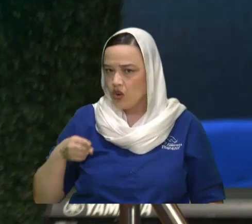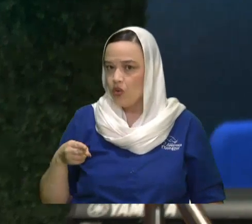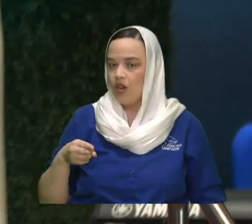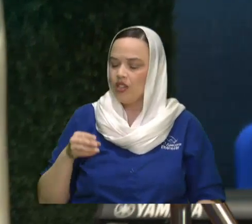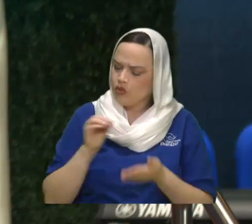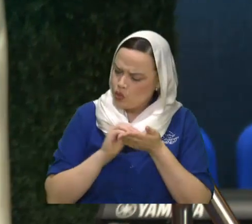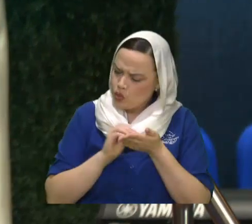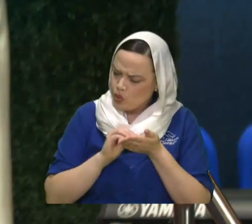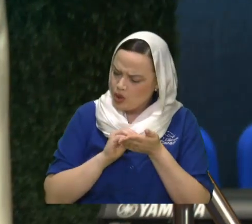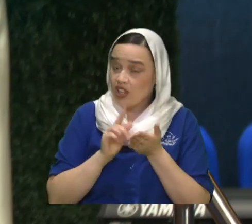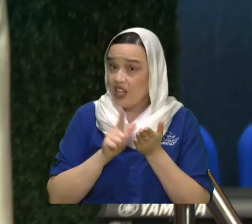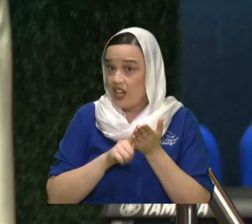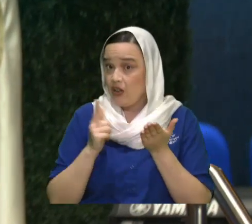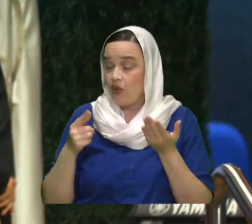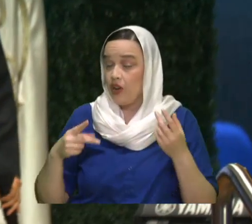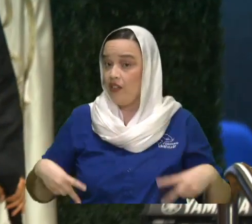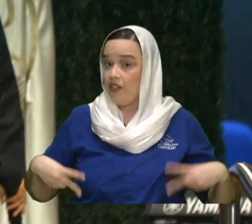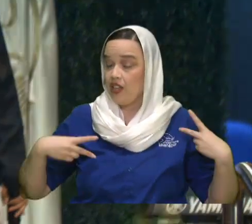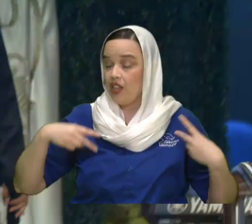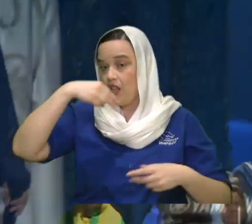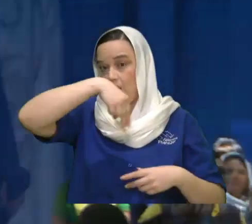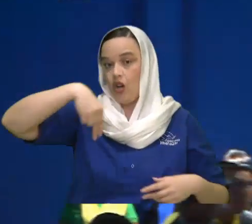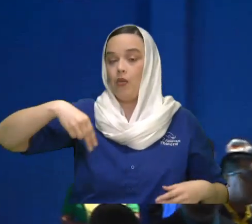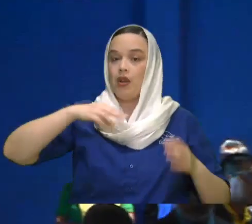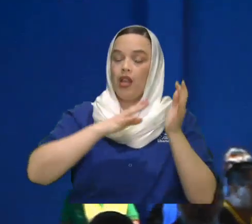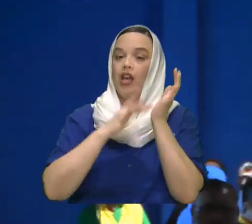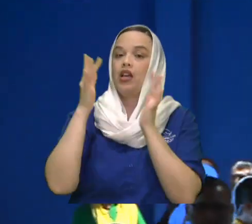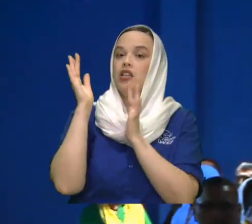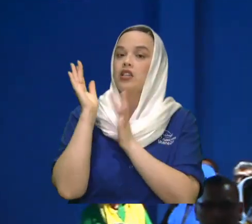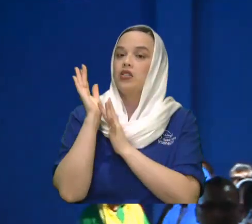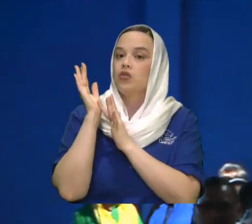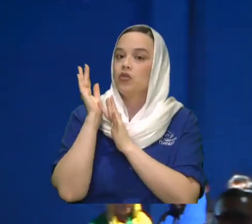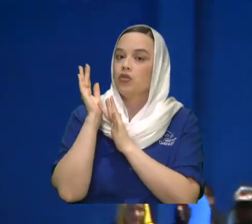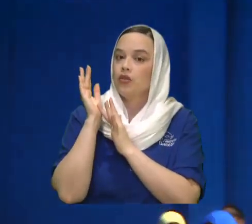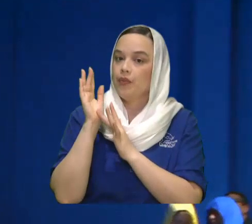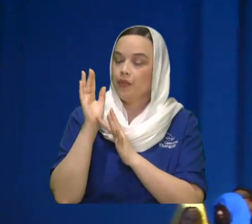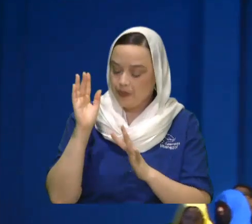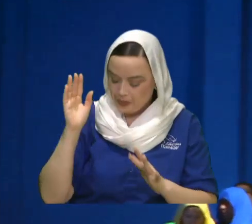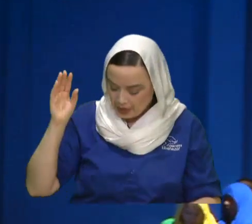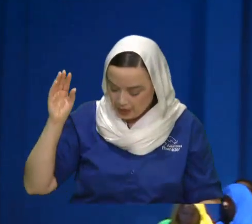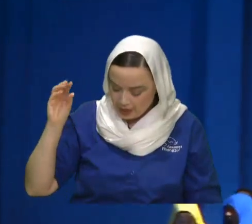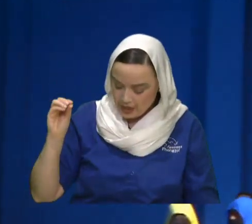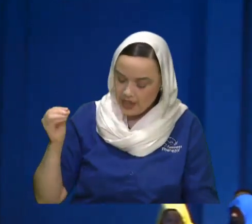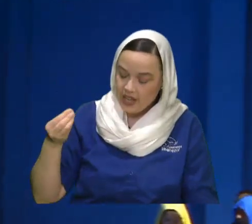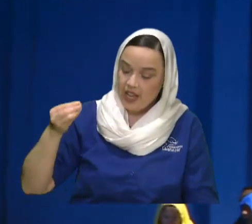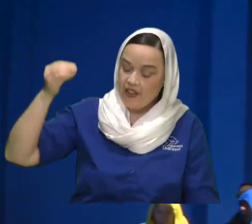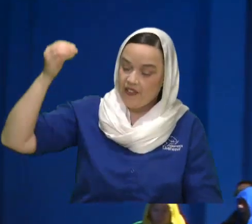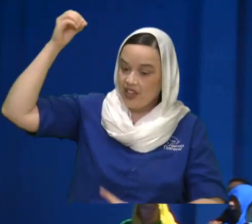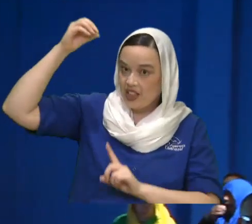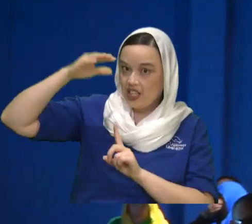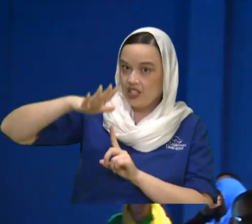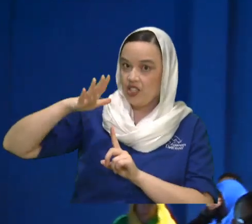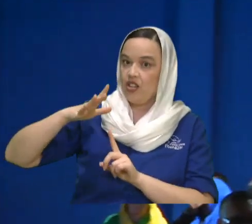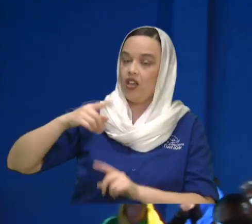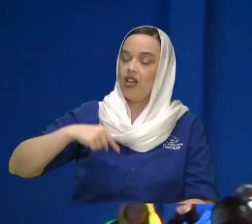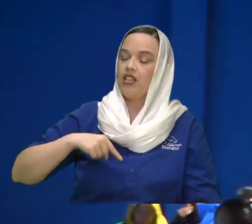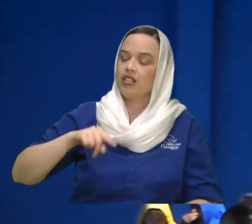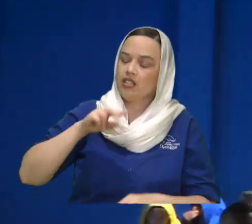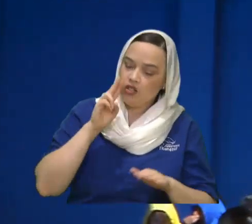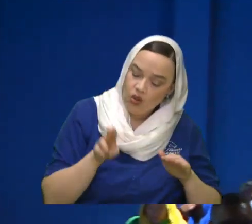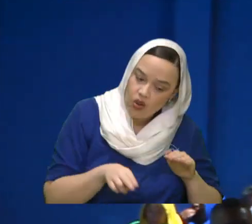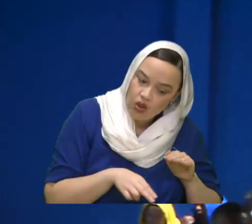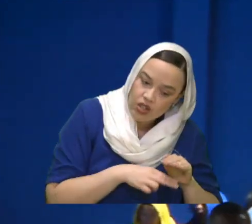el en el nombre de jesús señor que la bendición que está escondida